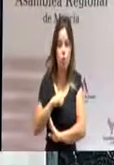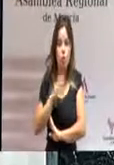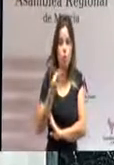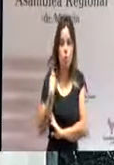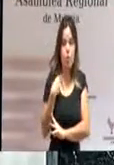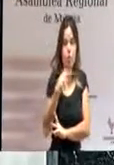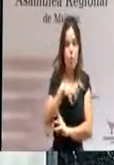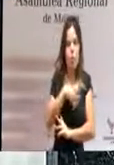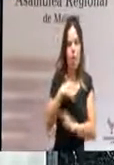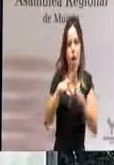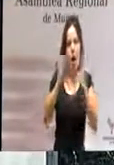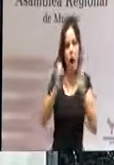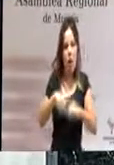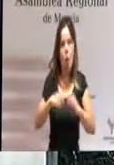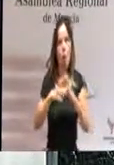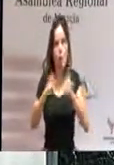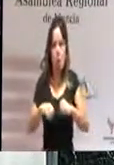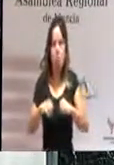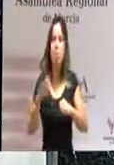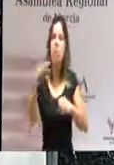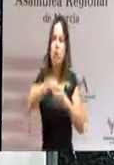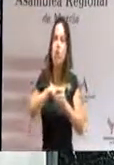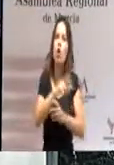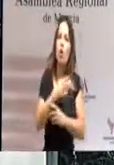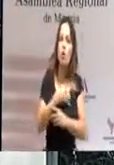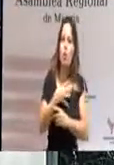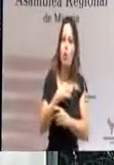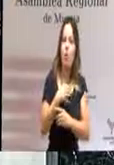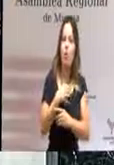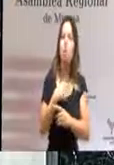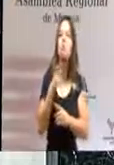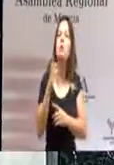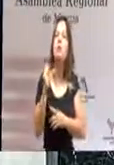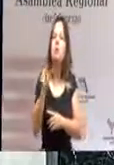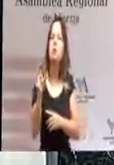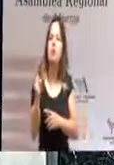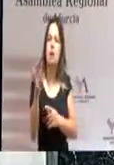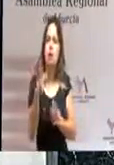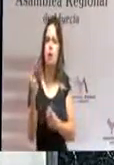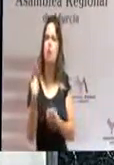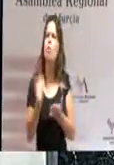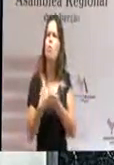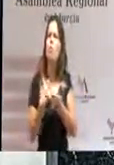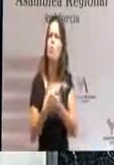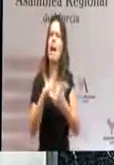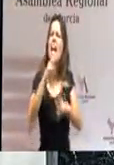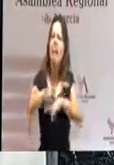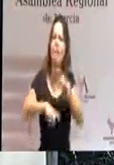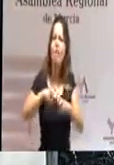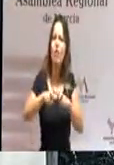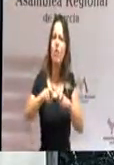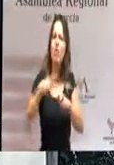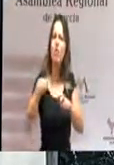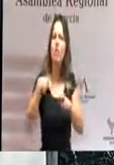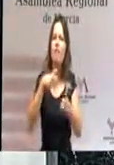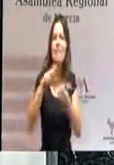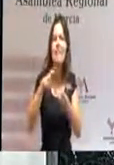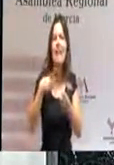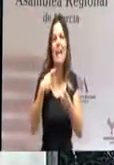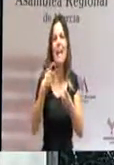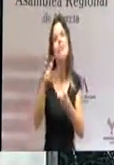encontrar consensos dentro de la región de Murcia y también a nivel estatal. Proponemos una reforma fiscal del impuesto